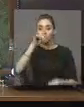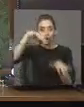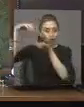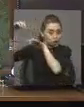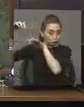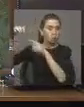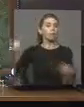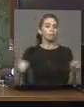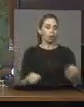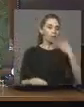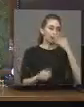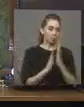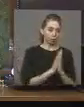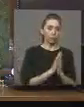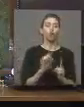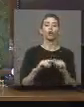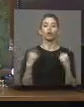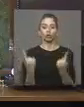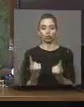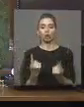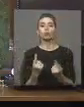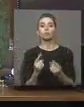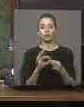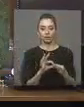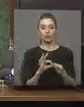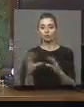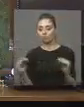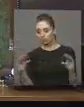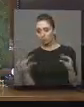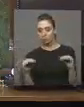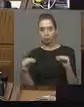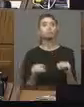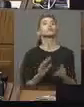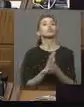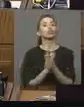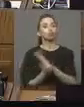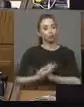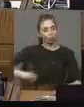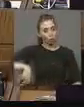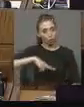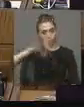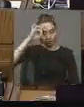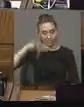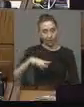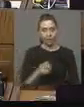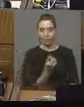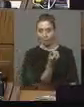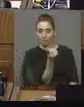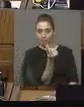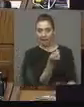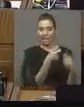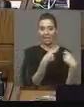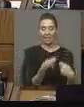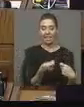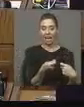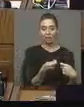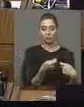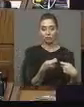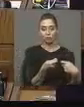intervención, por favor. Creo que todos sabemos que esa plata que gastaron